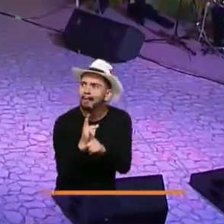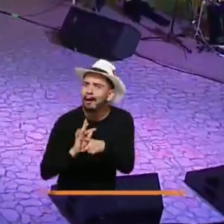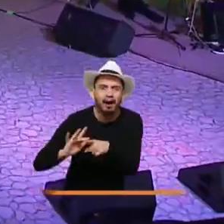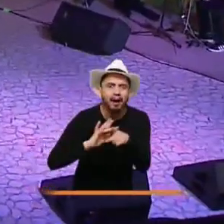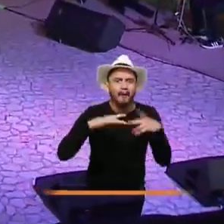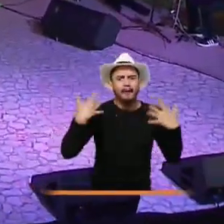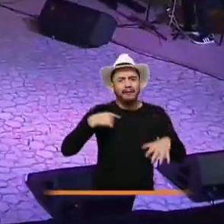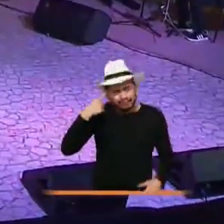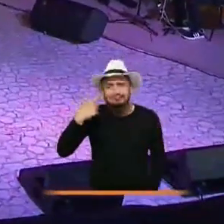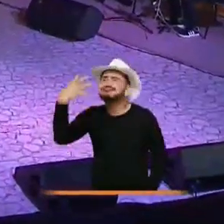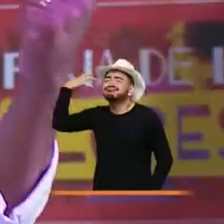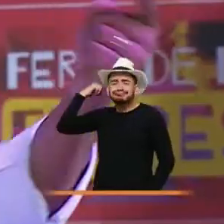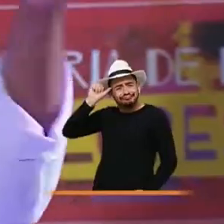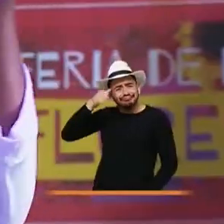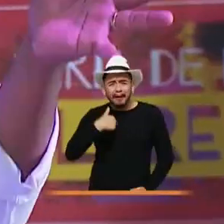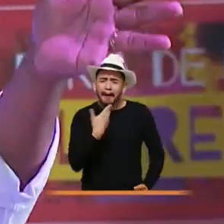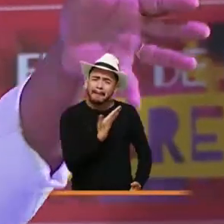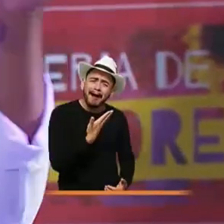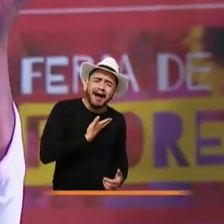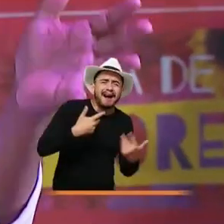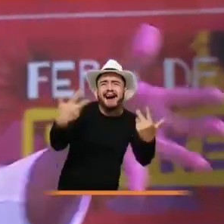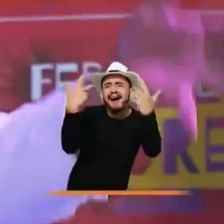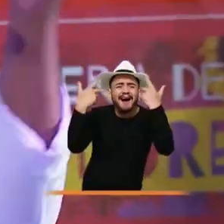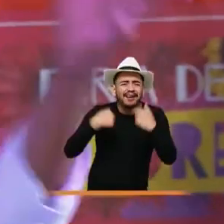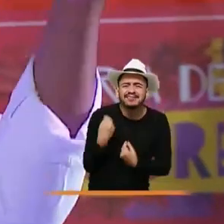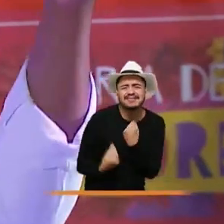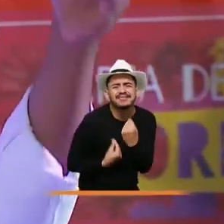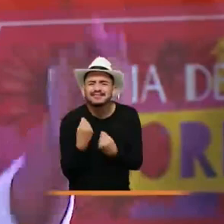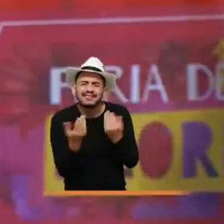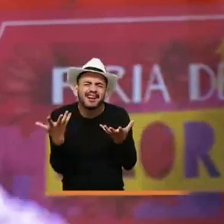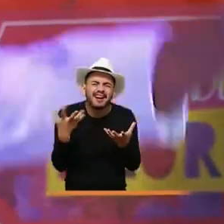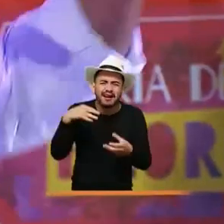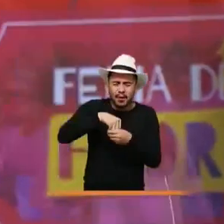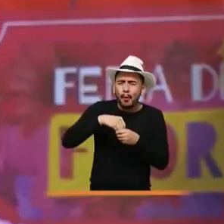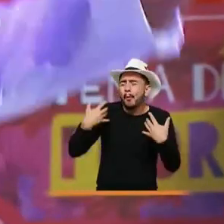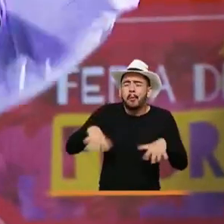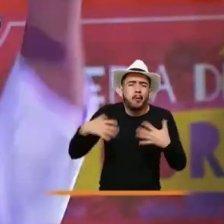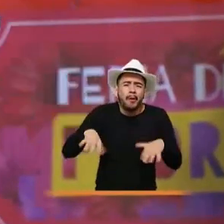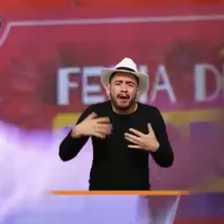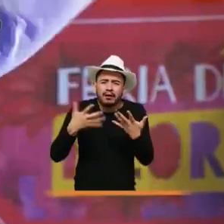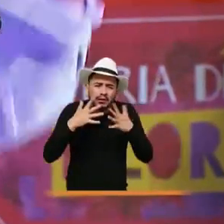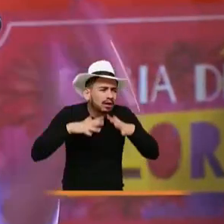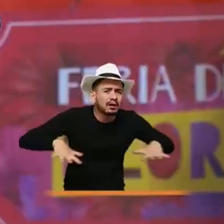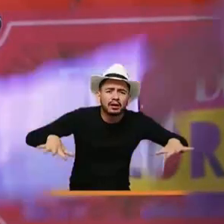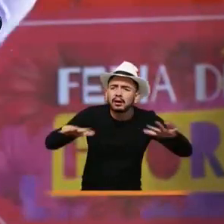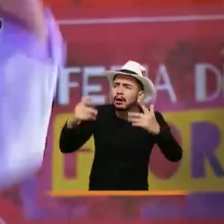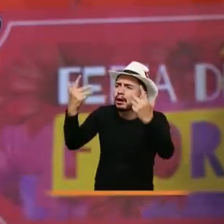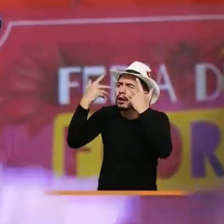a mí me enseñaba a qué armar o sea no estoy